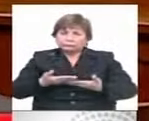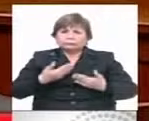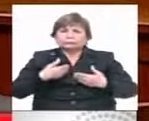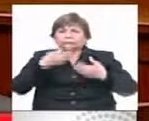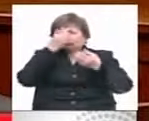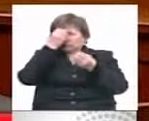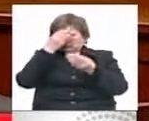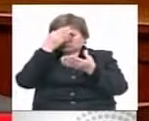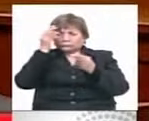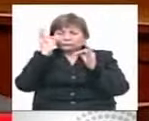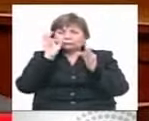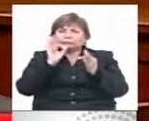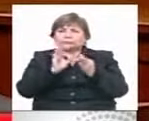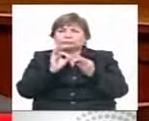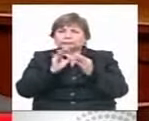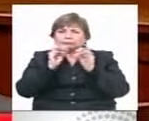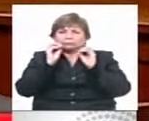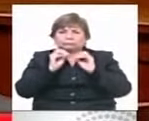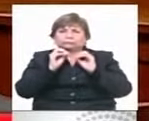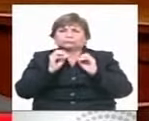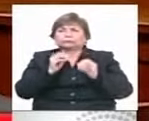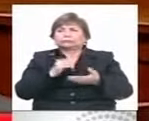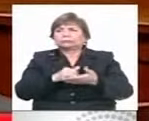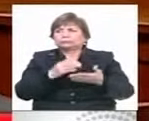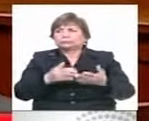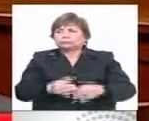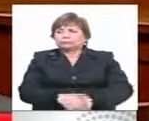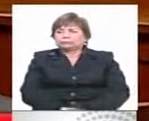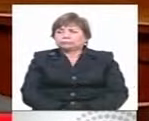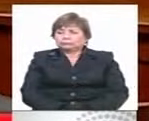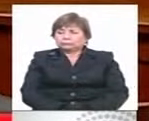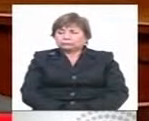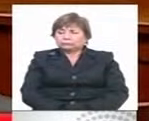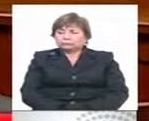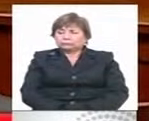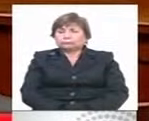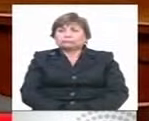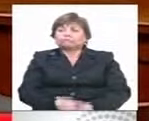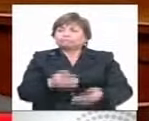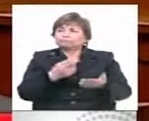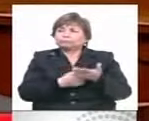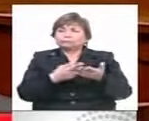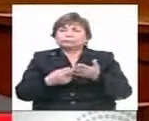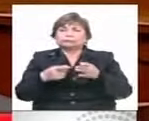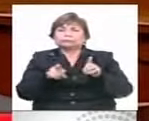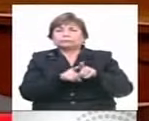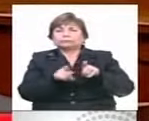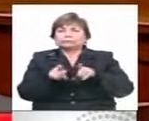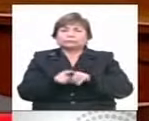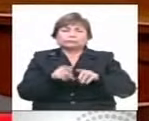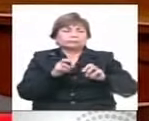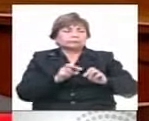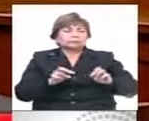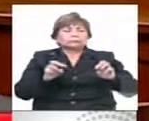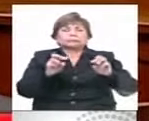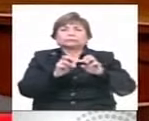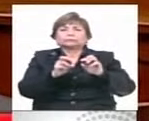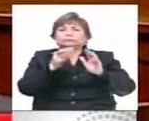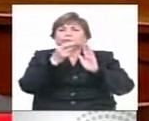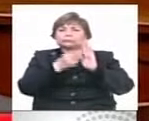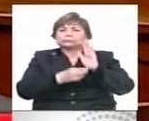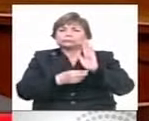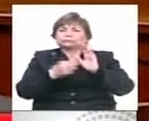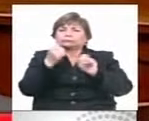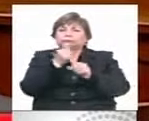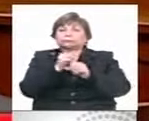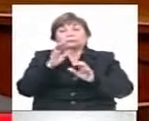información oportuna y mejorar sus estrategias. Se ha desarrollado también un plan de respuesta ante una posible